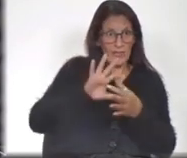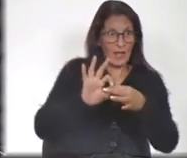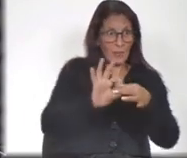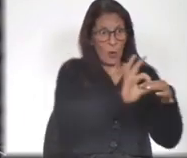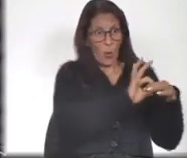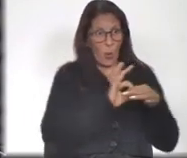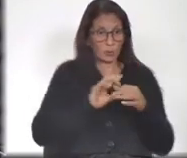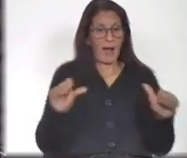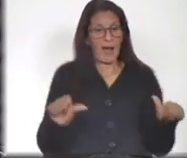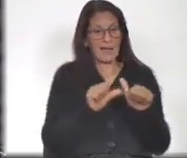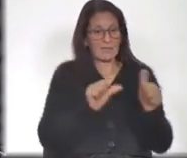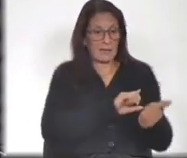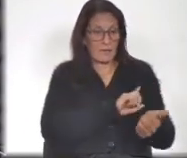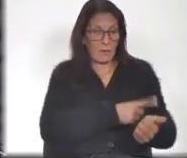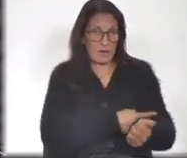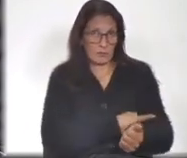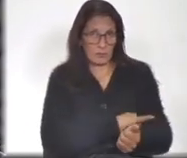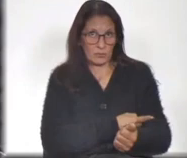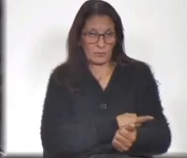un esfuerzo